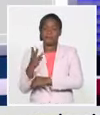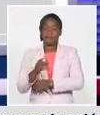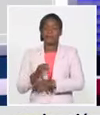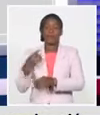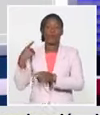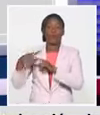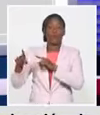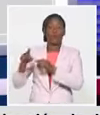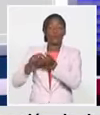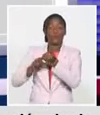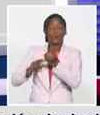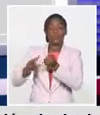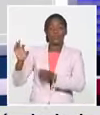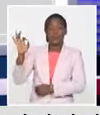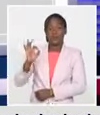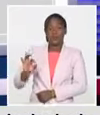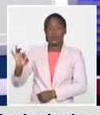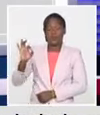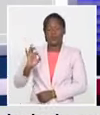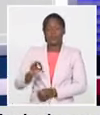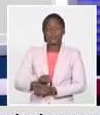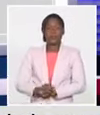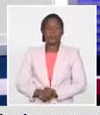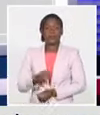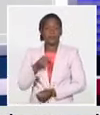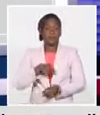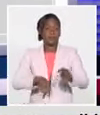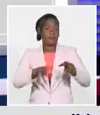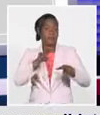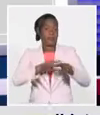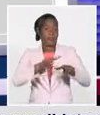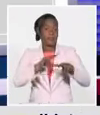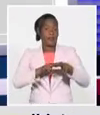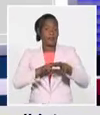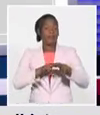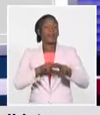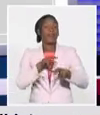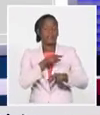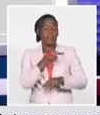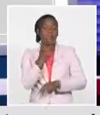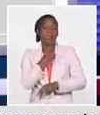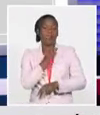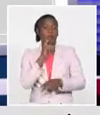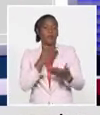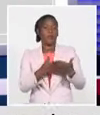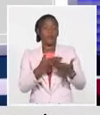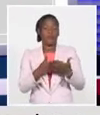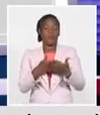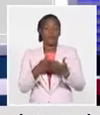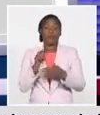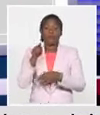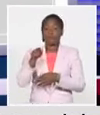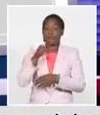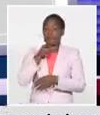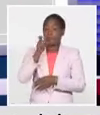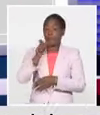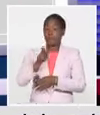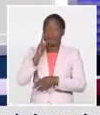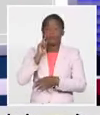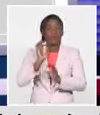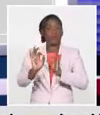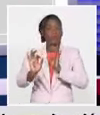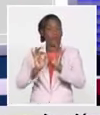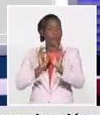oriente del país y Soberana 02 aquí en la capital cubana. Cuídese y continúe con su